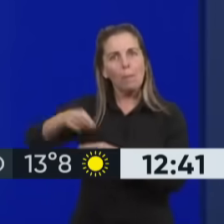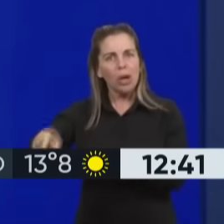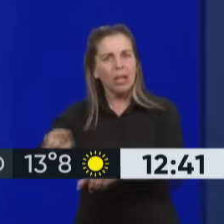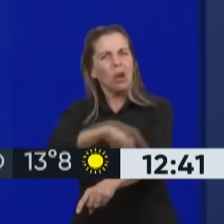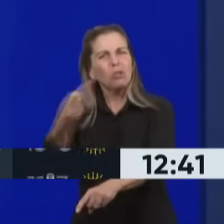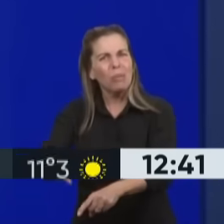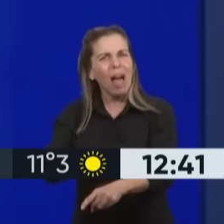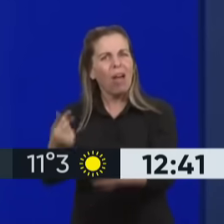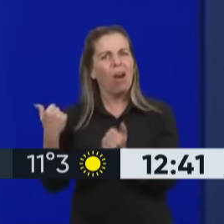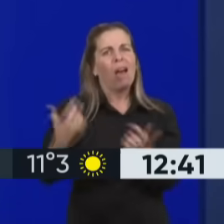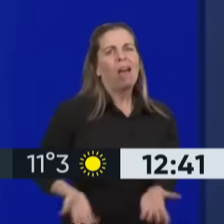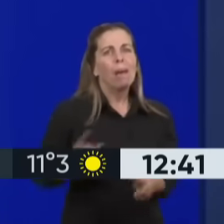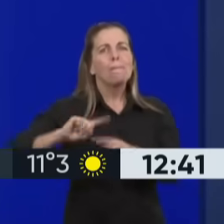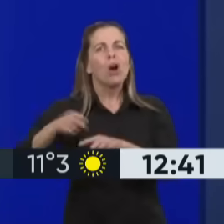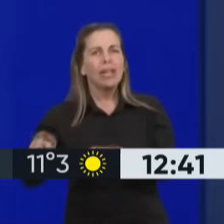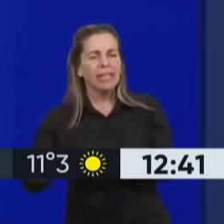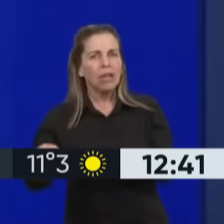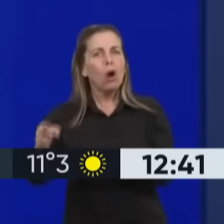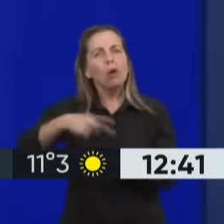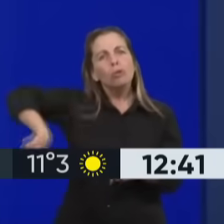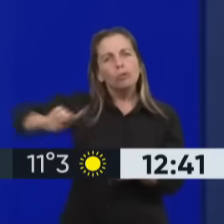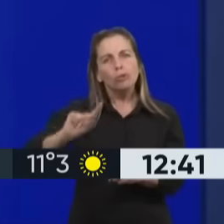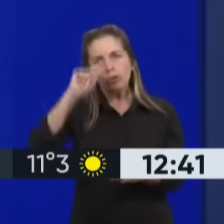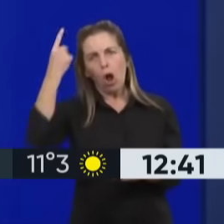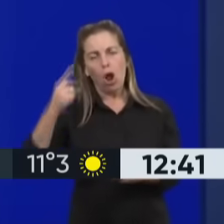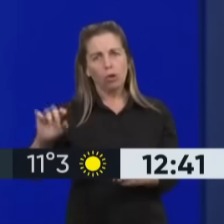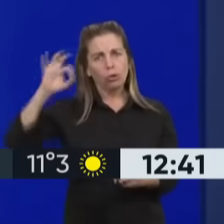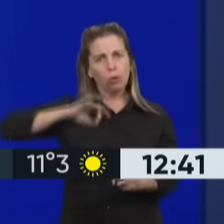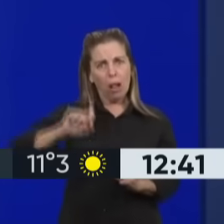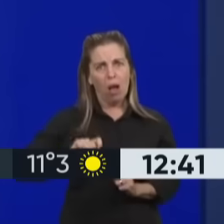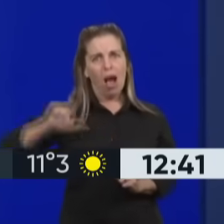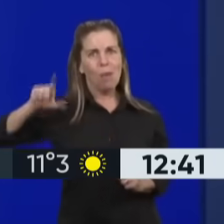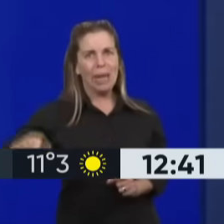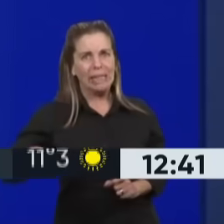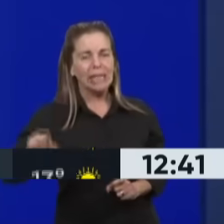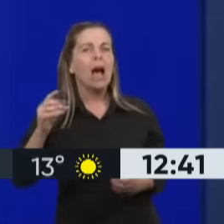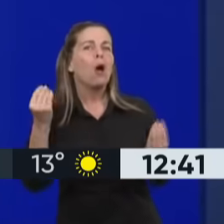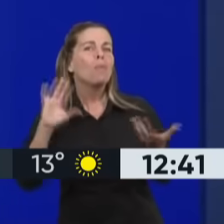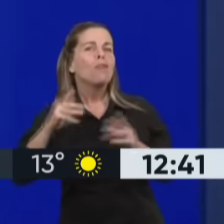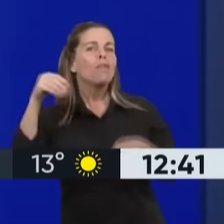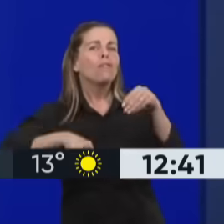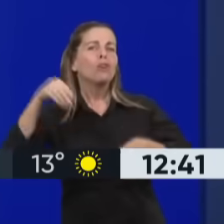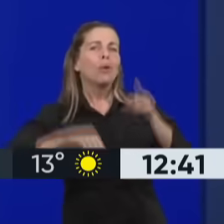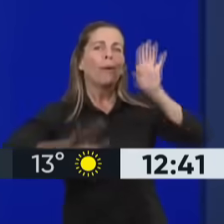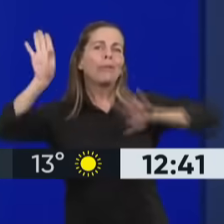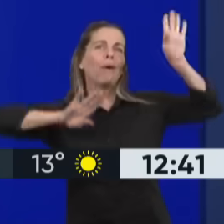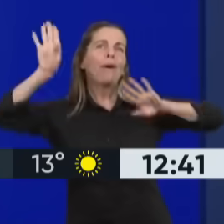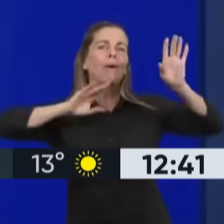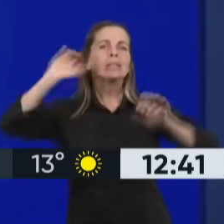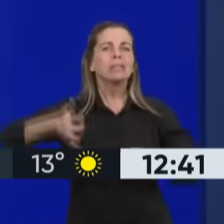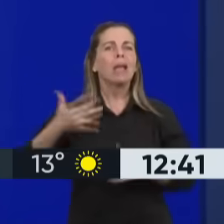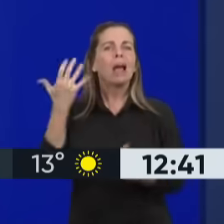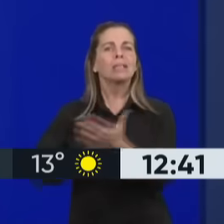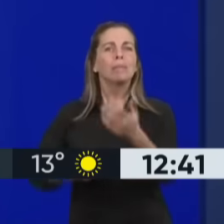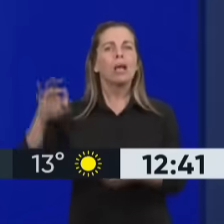política y siempre se aumentaron sus propios sueldos a gusto, tan solo levantando la manito. Porque todos